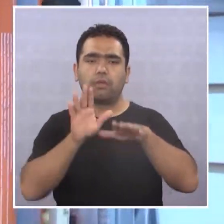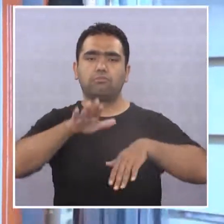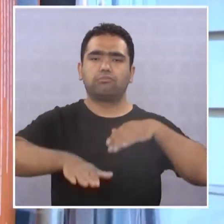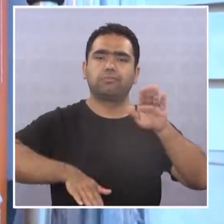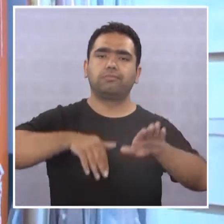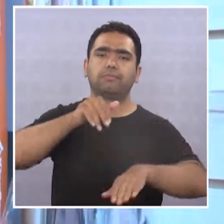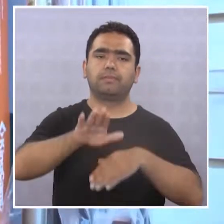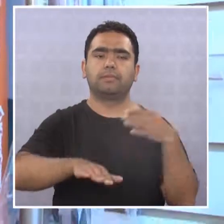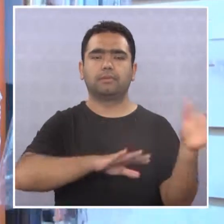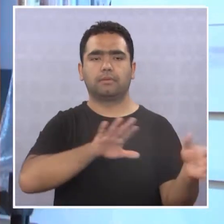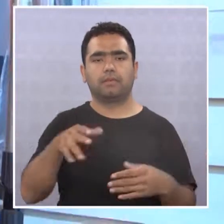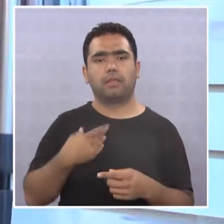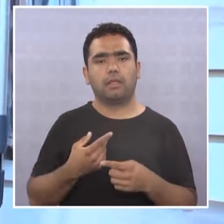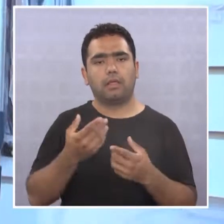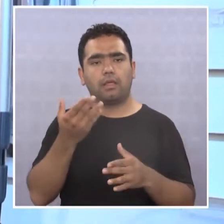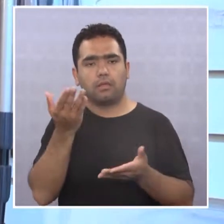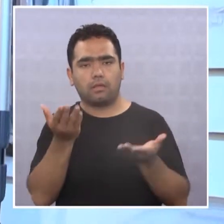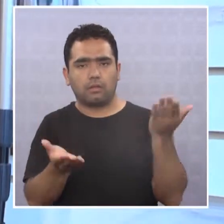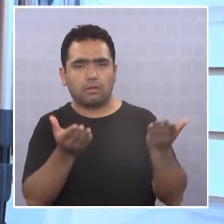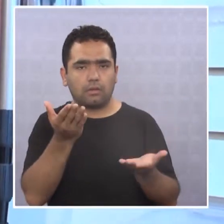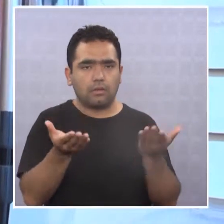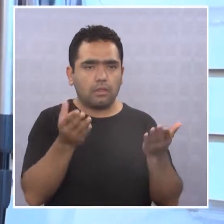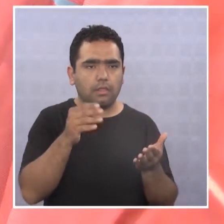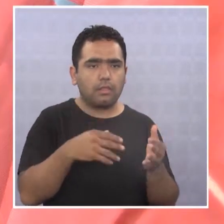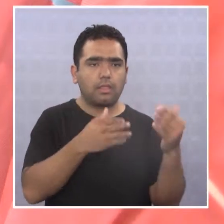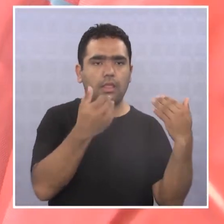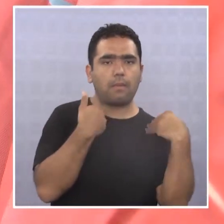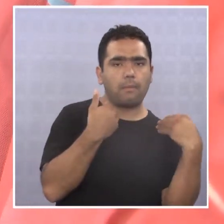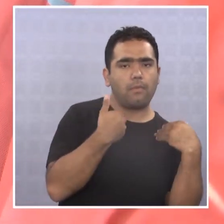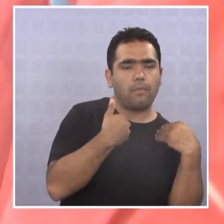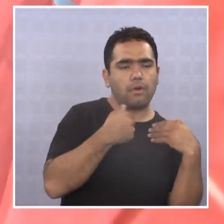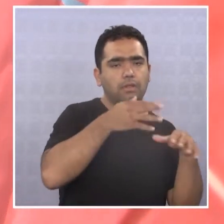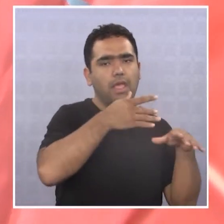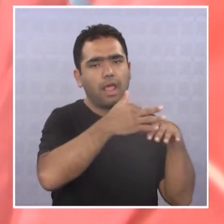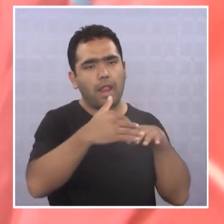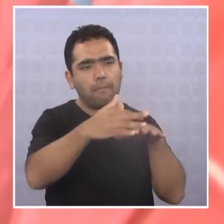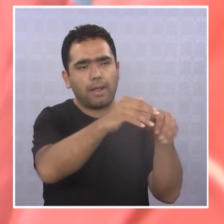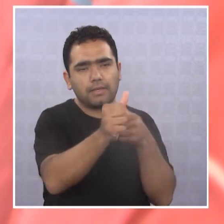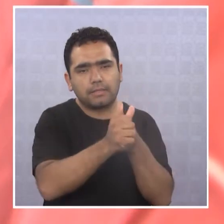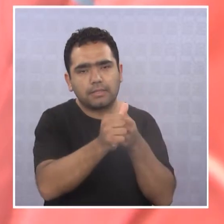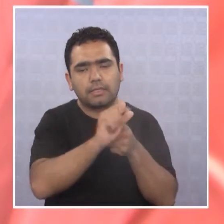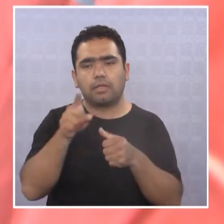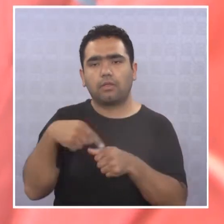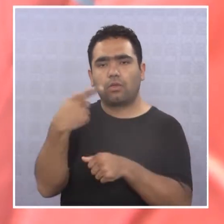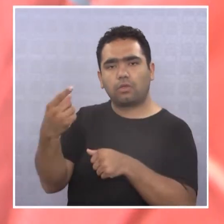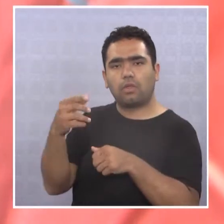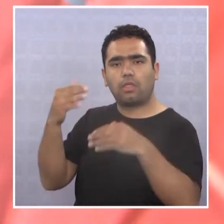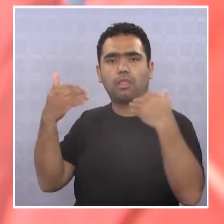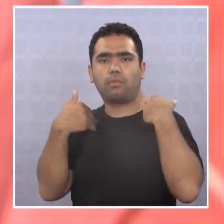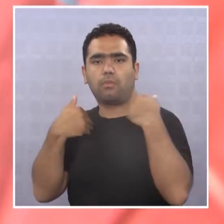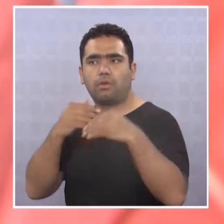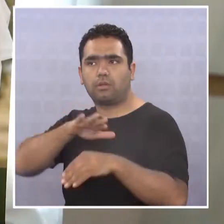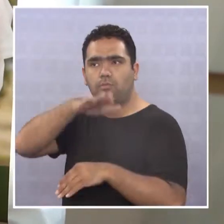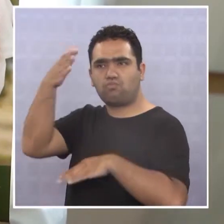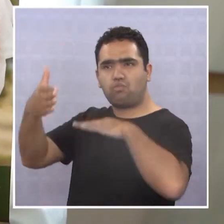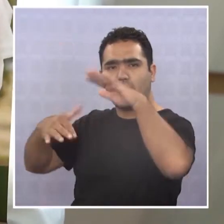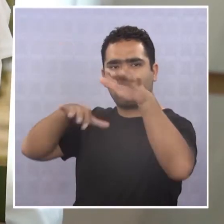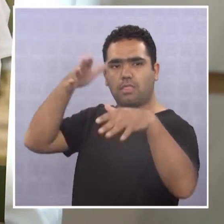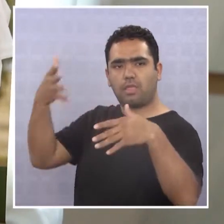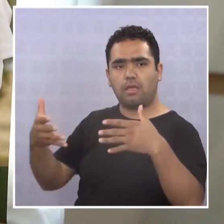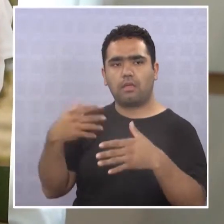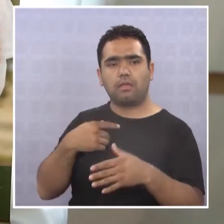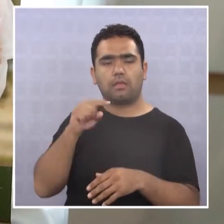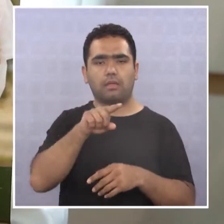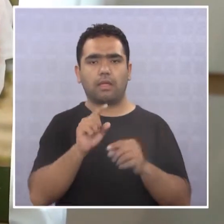la diferencia entre los deportes de costa con los de montaña es que los primeros requieren menos equipamiento en cambio los que se